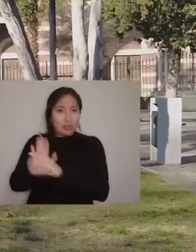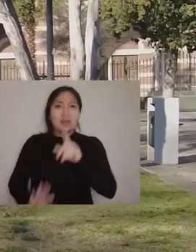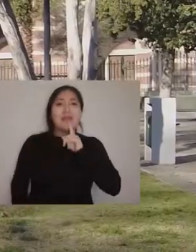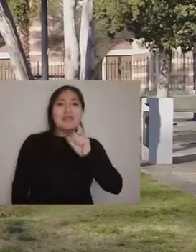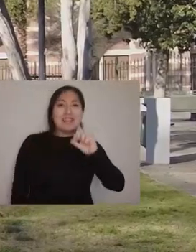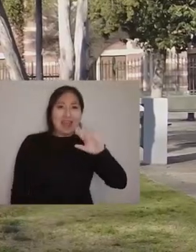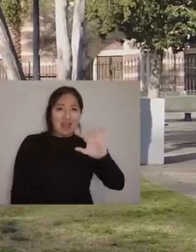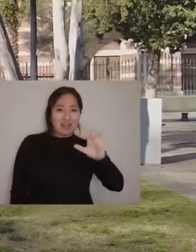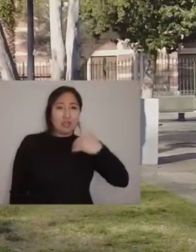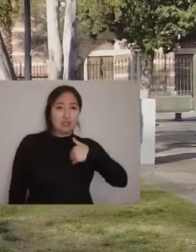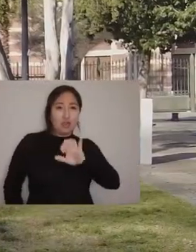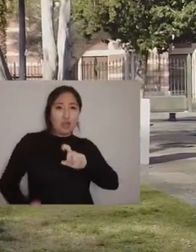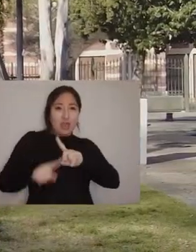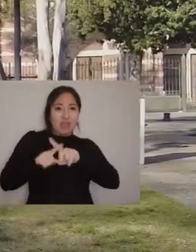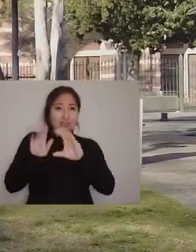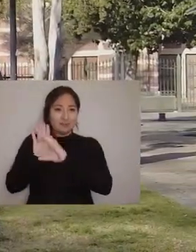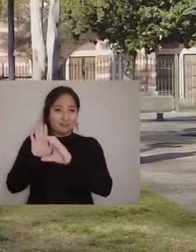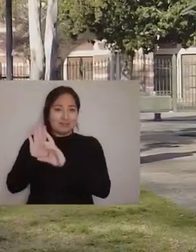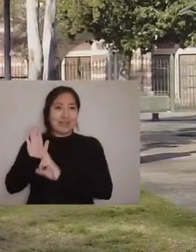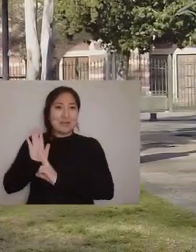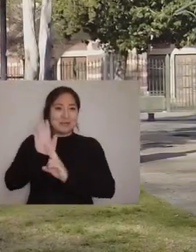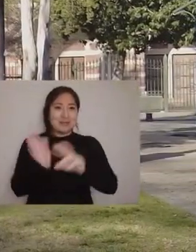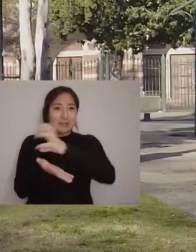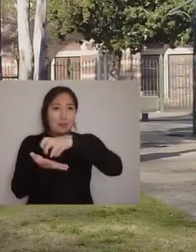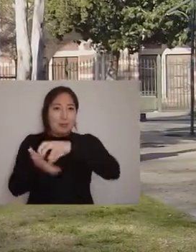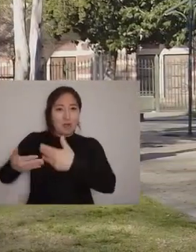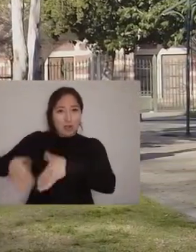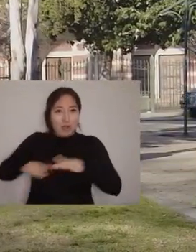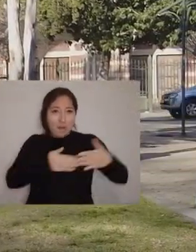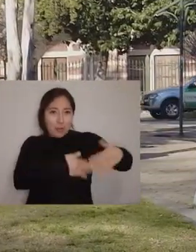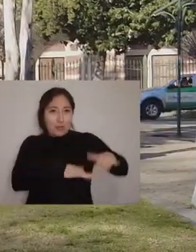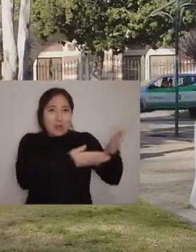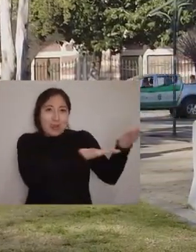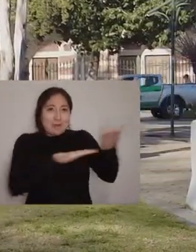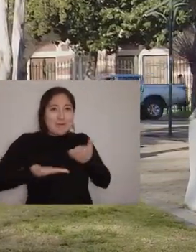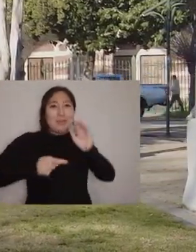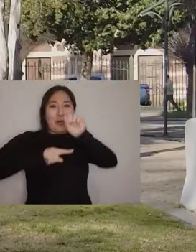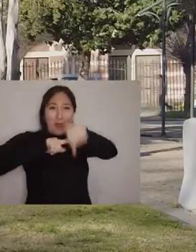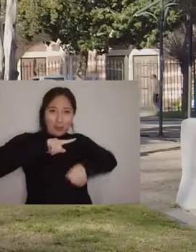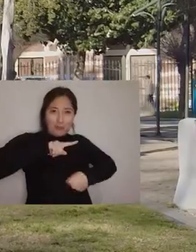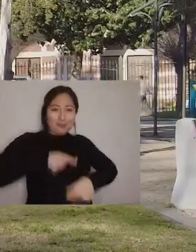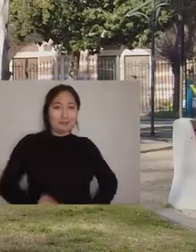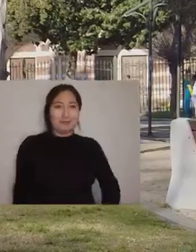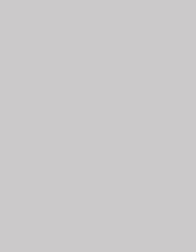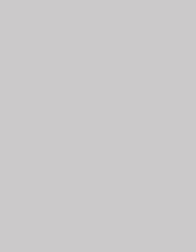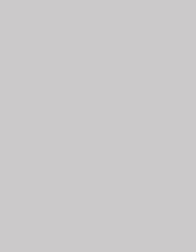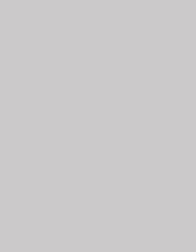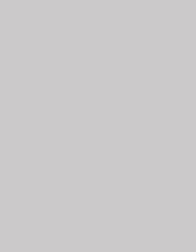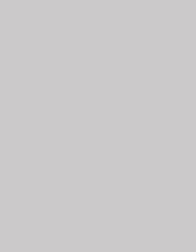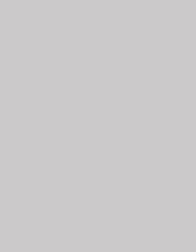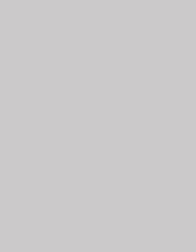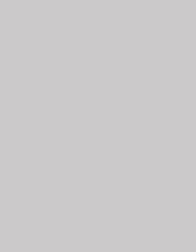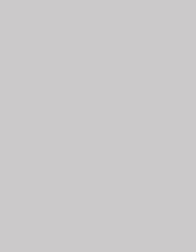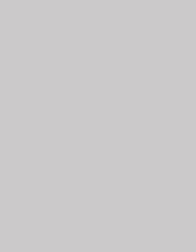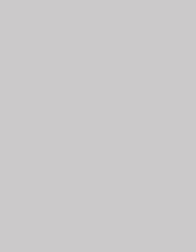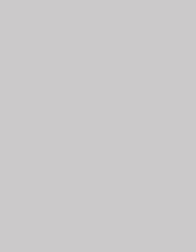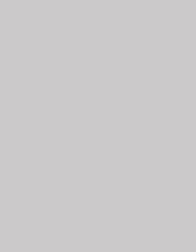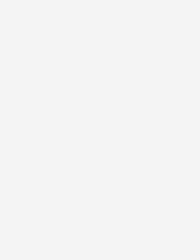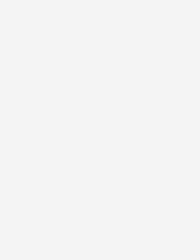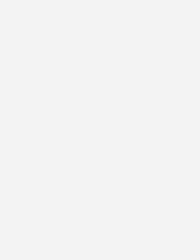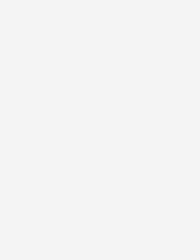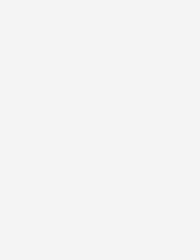Constitución, Tiare Aguilera Hey, ex convencional representante del pueblo Rapa Nui, los invita a votar apruebo.